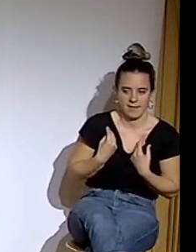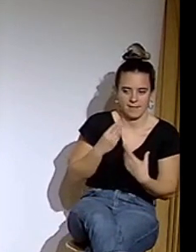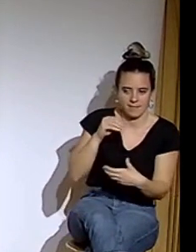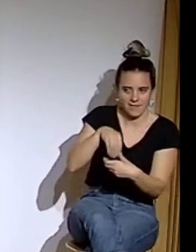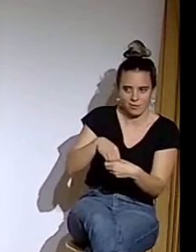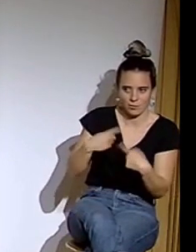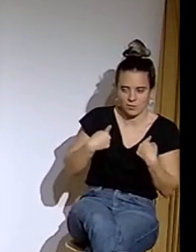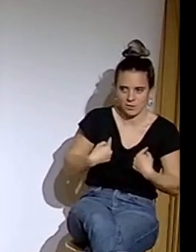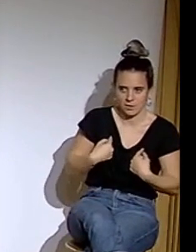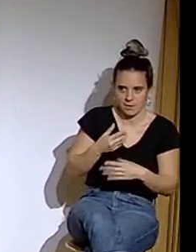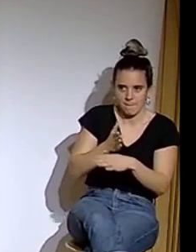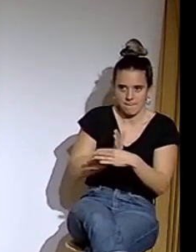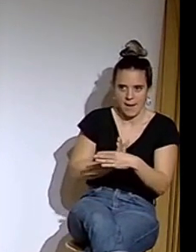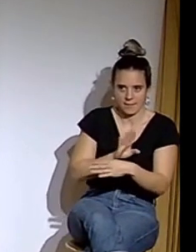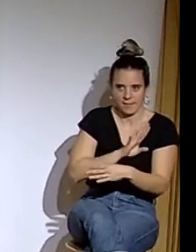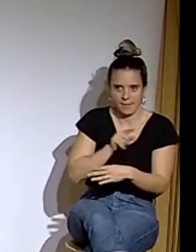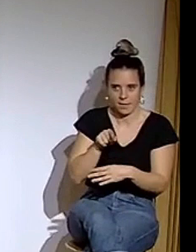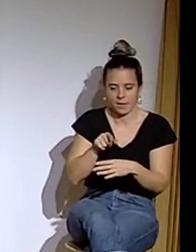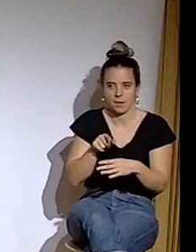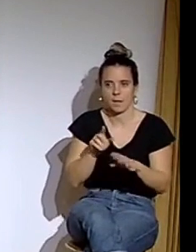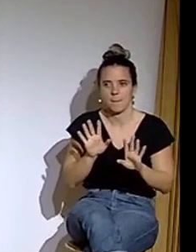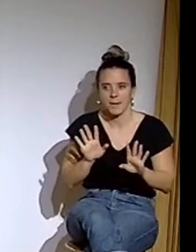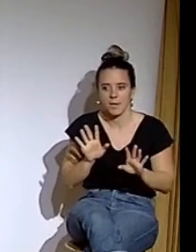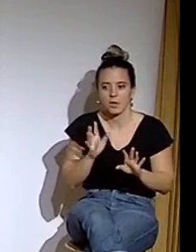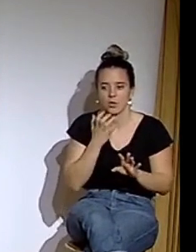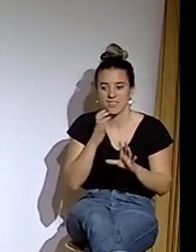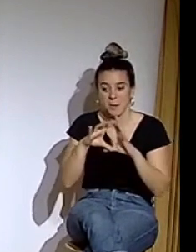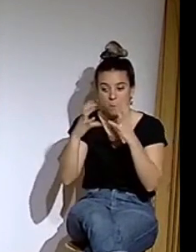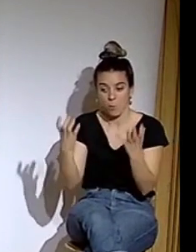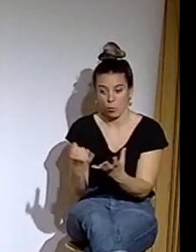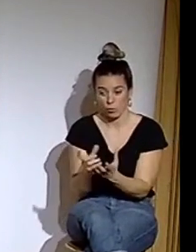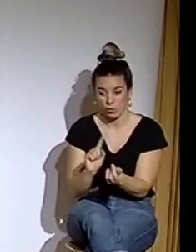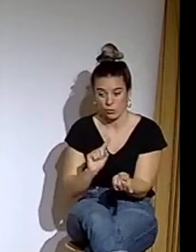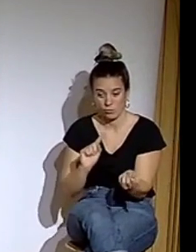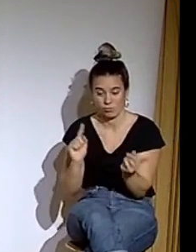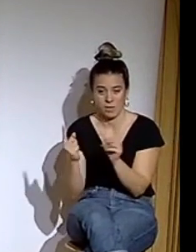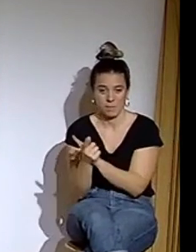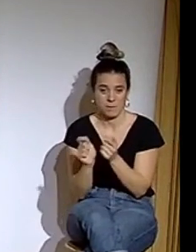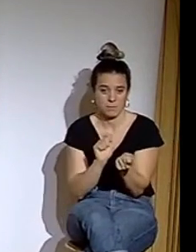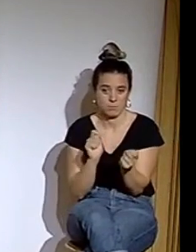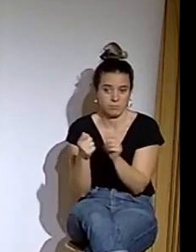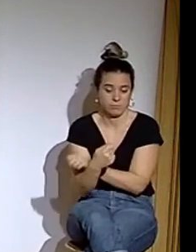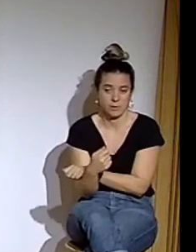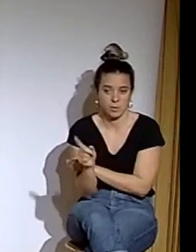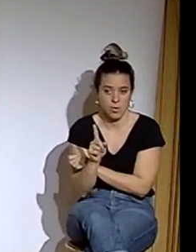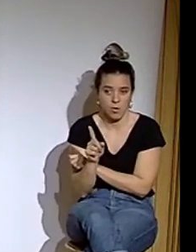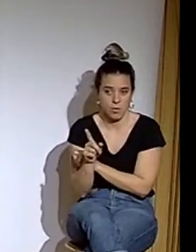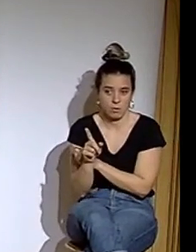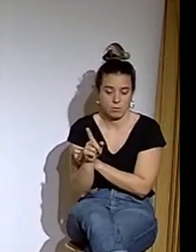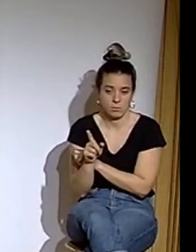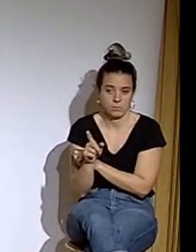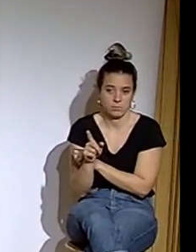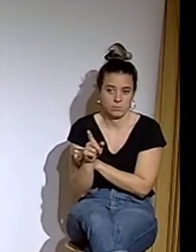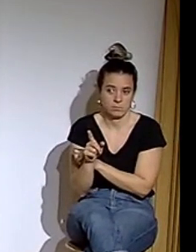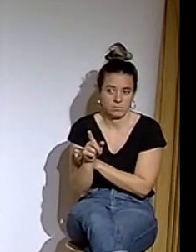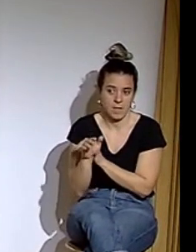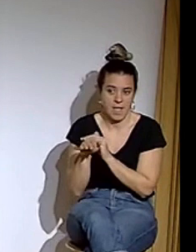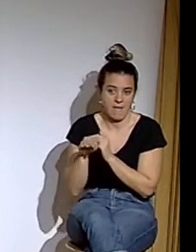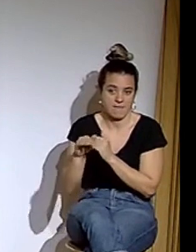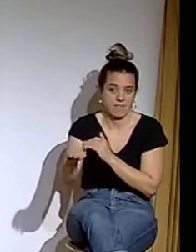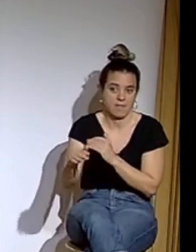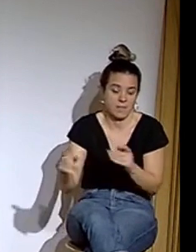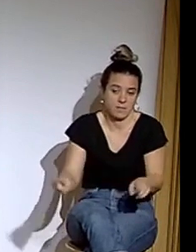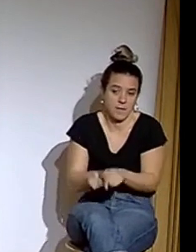hay una parte que por muchos y el mundo no lo cambiamos y el mundo no no avanza va a dar igual